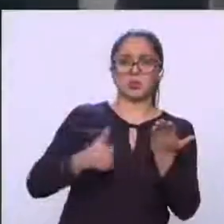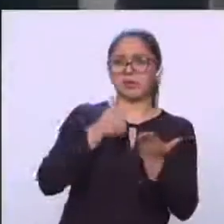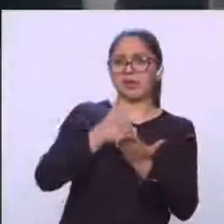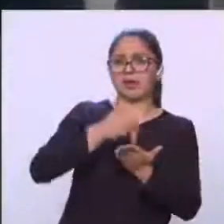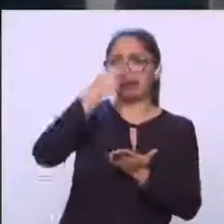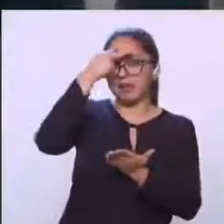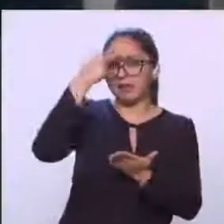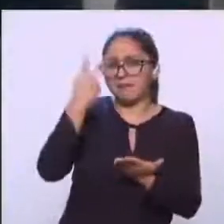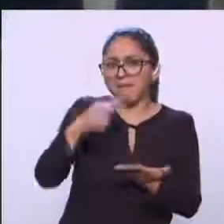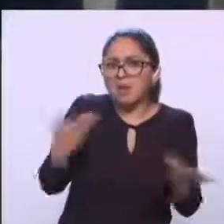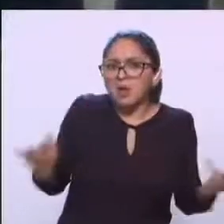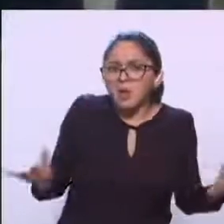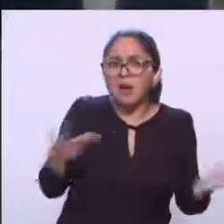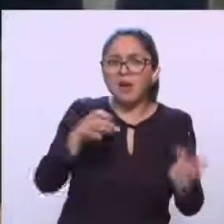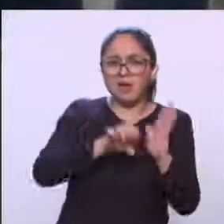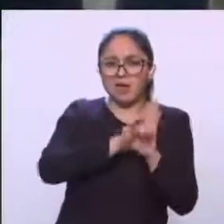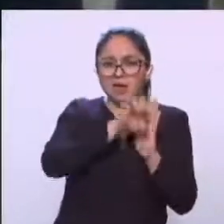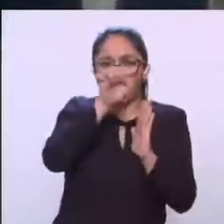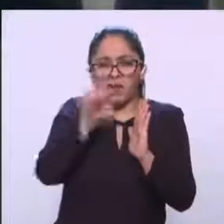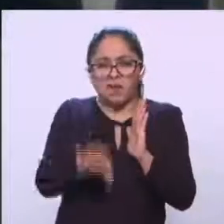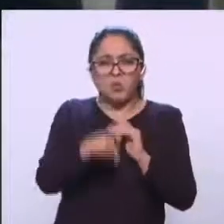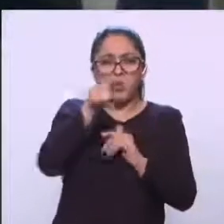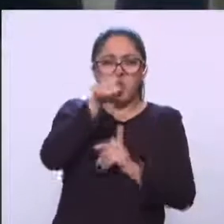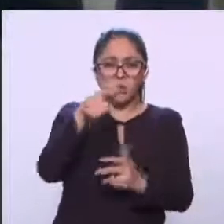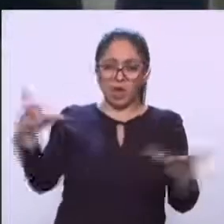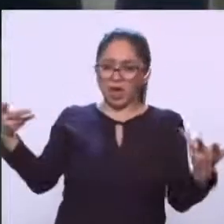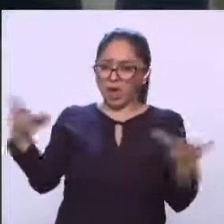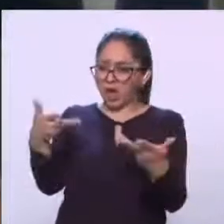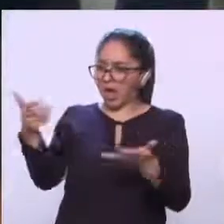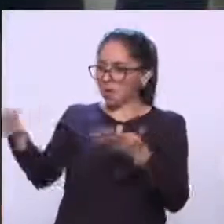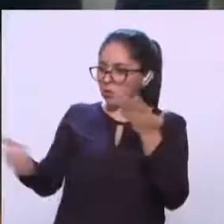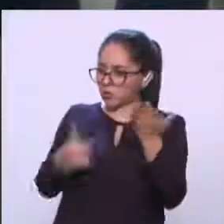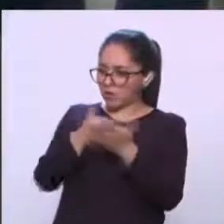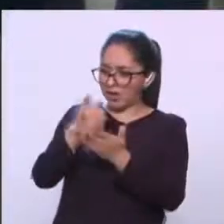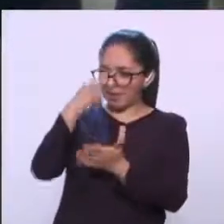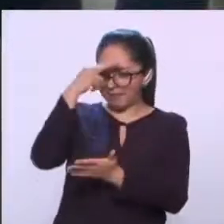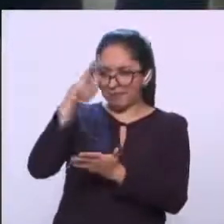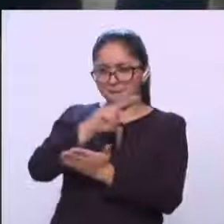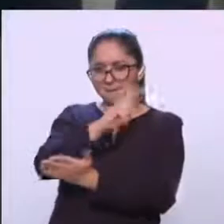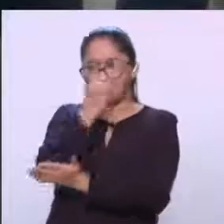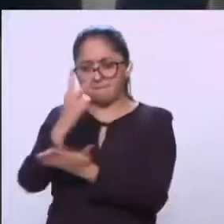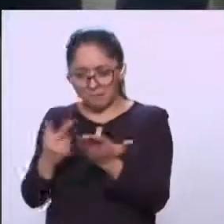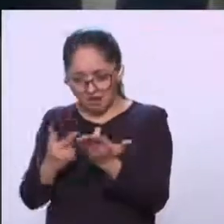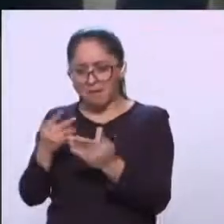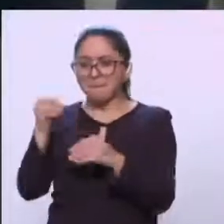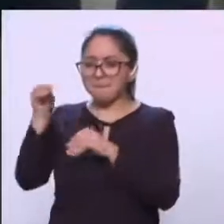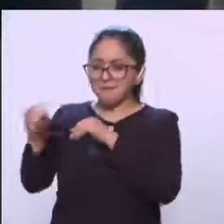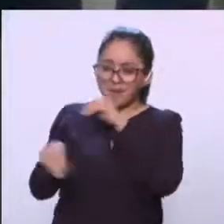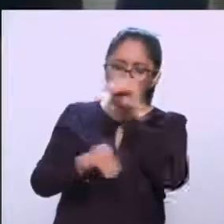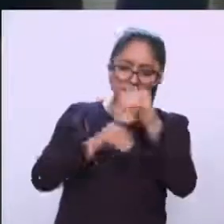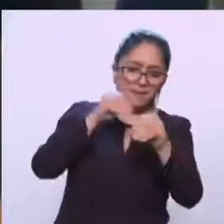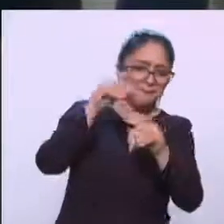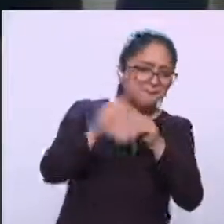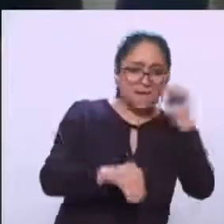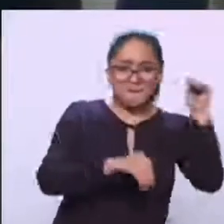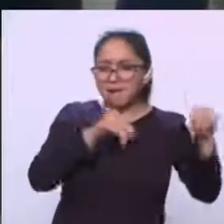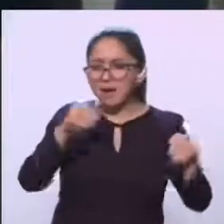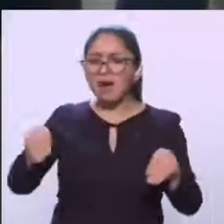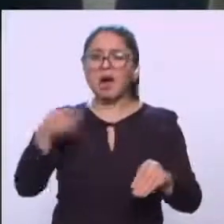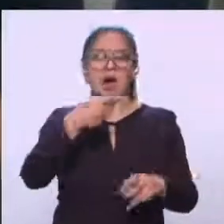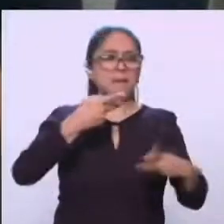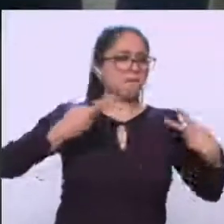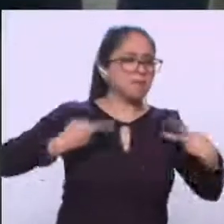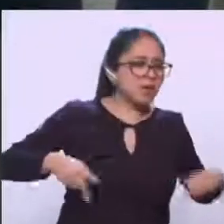tú haces las cosas en la Ciudad de México pero no impactas también, o sea, más bien estamos impactando en la Ciudad de México todo el tiempo a los